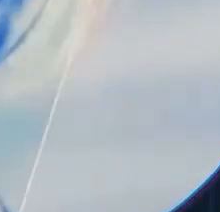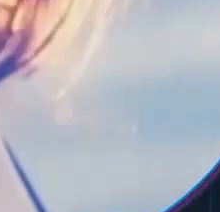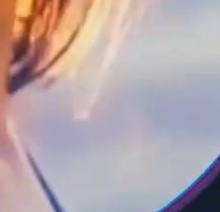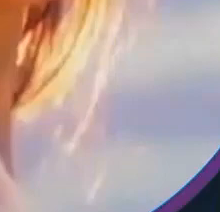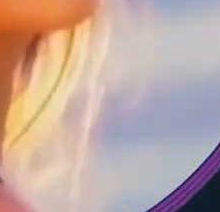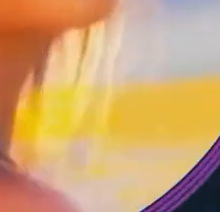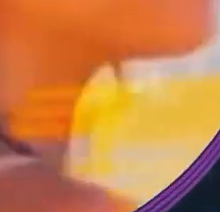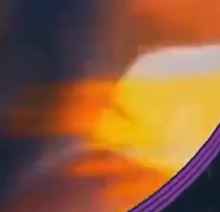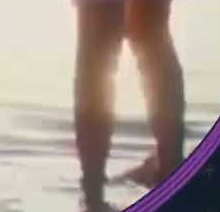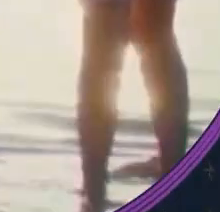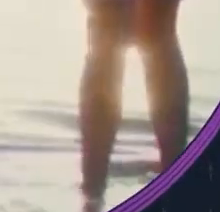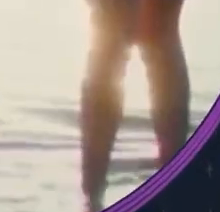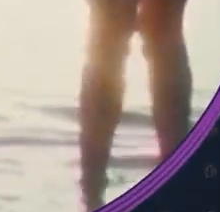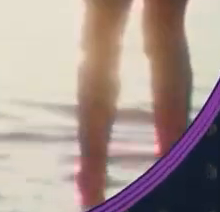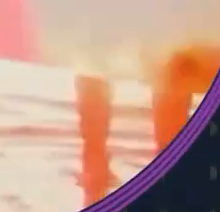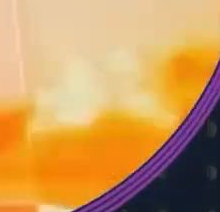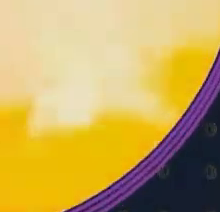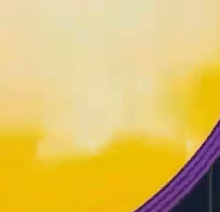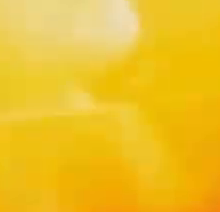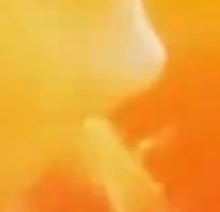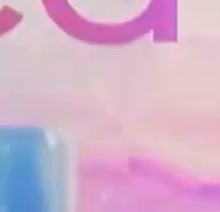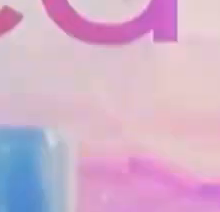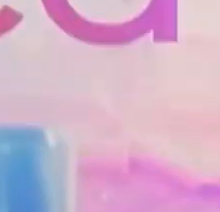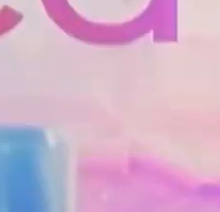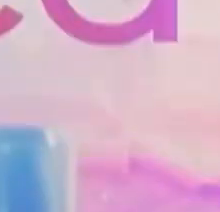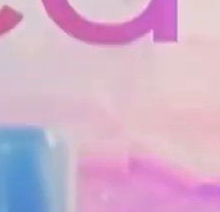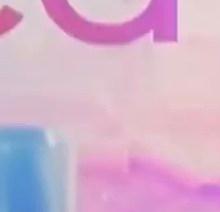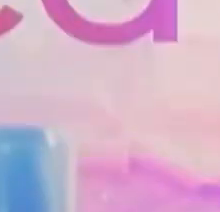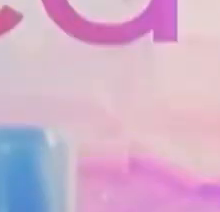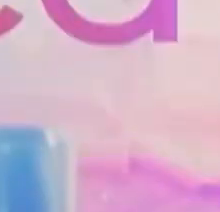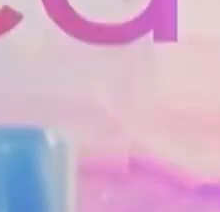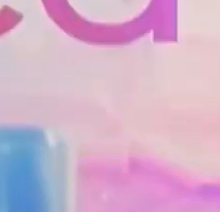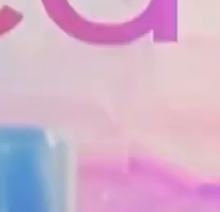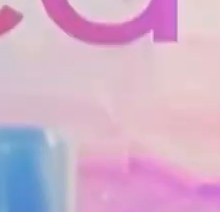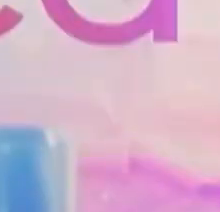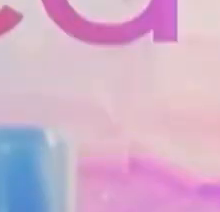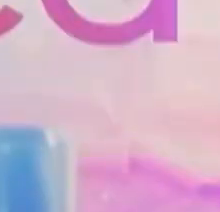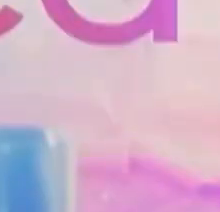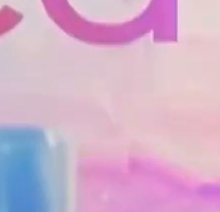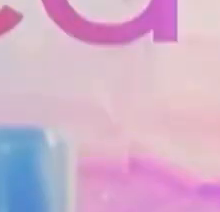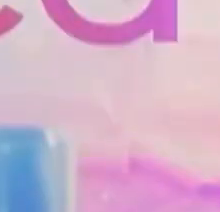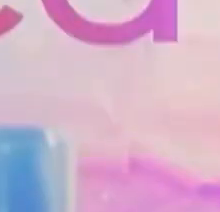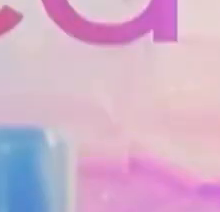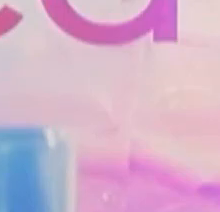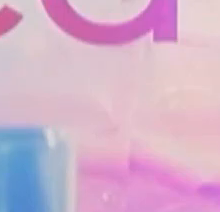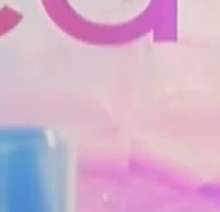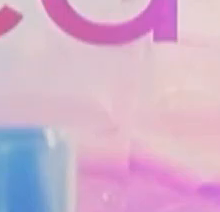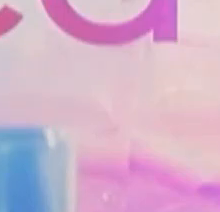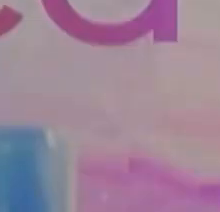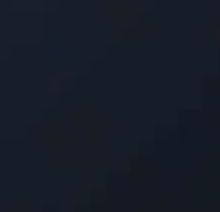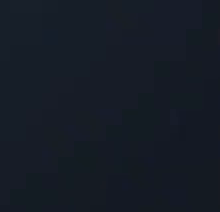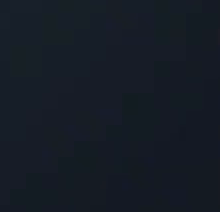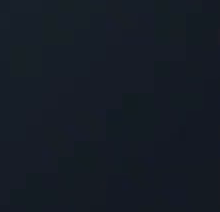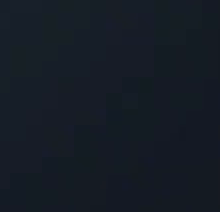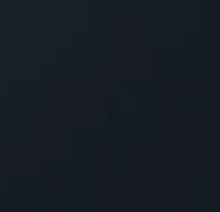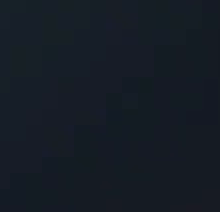se más cuando me haces bien me haces bien